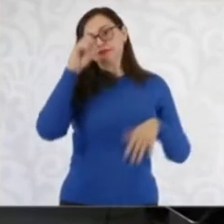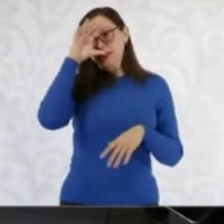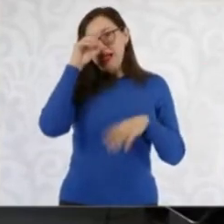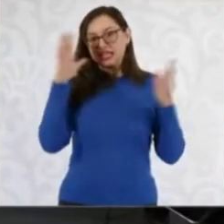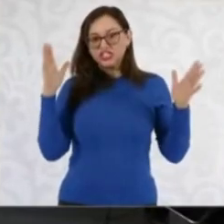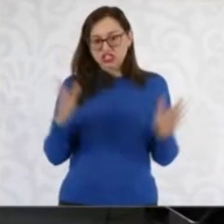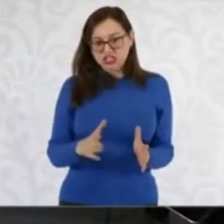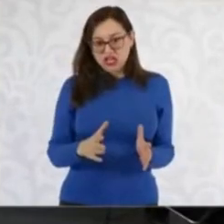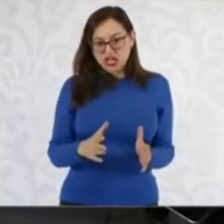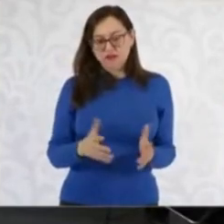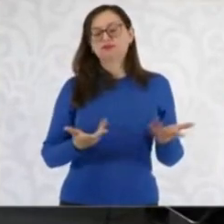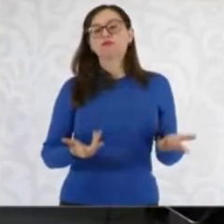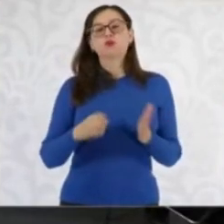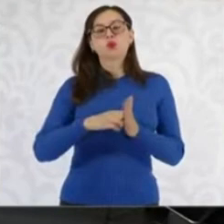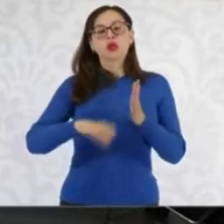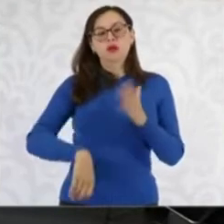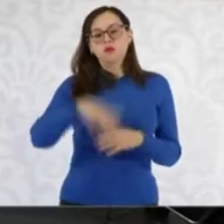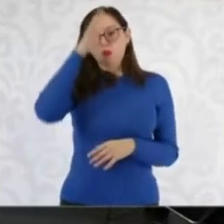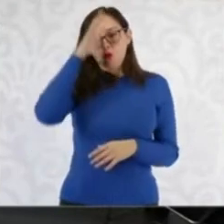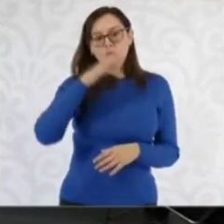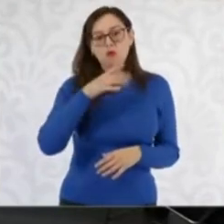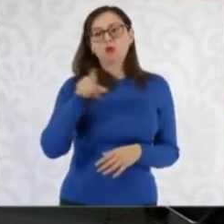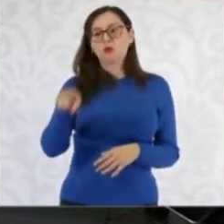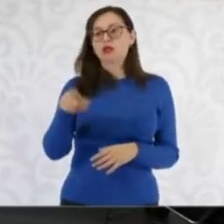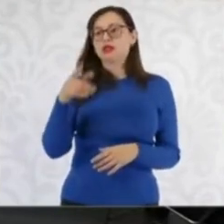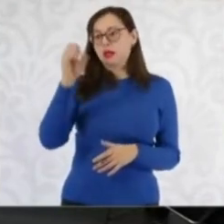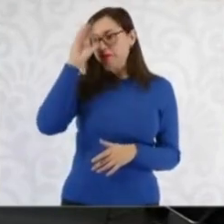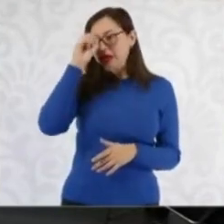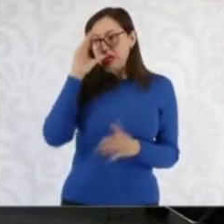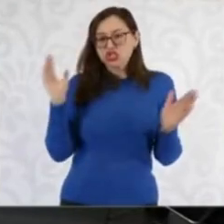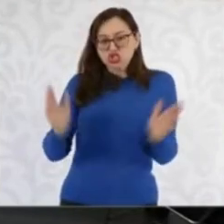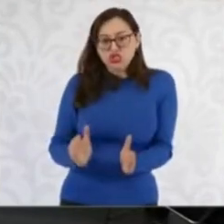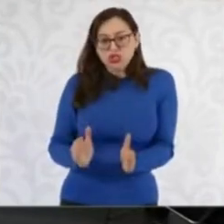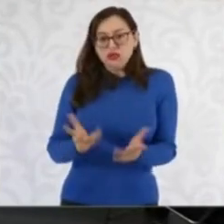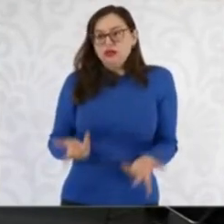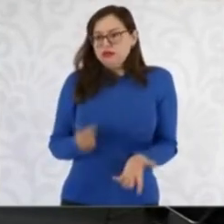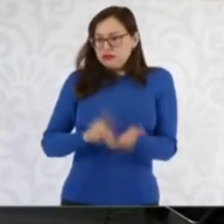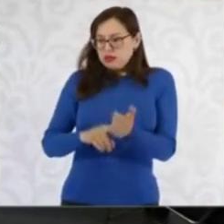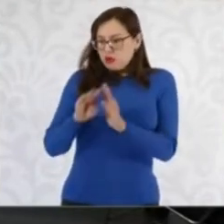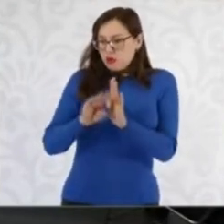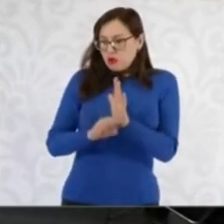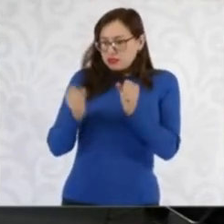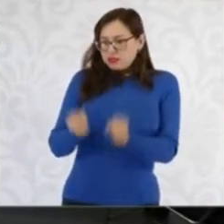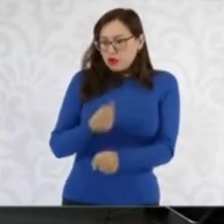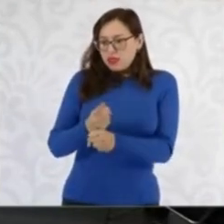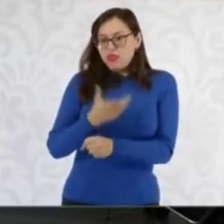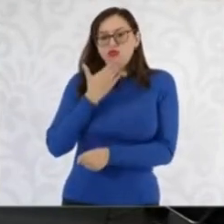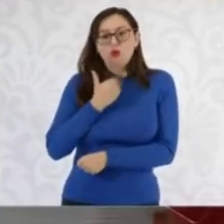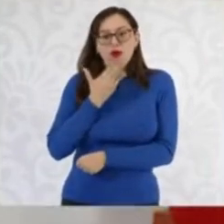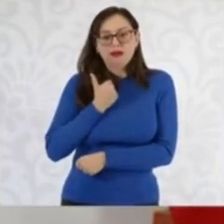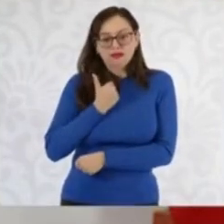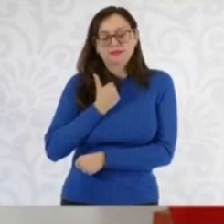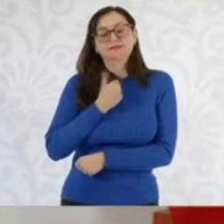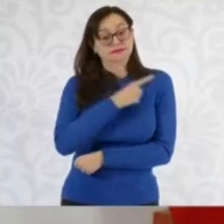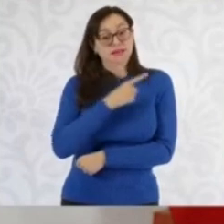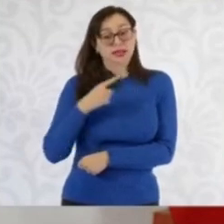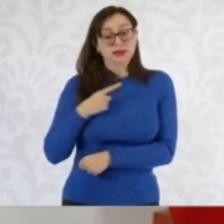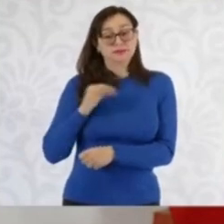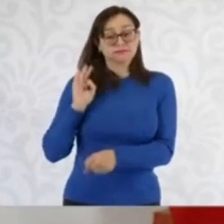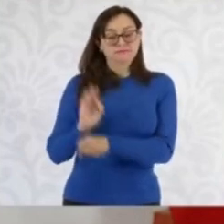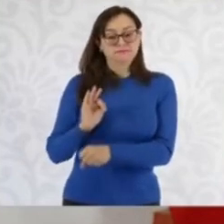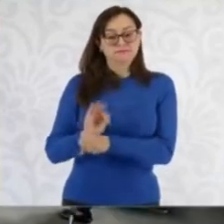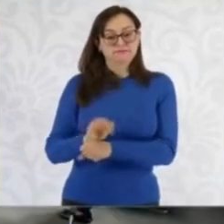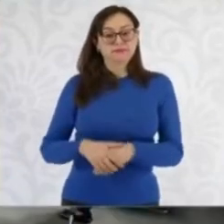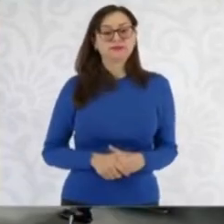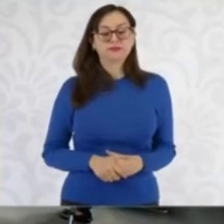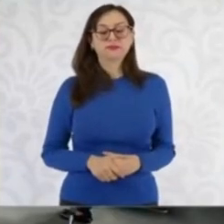particularmente en Coahuila, mineras del carbón, que son pequeñas minas, en donde tiene que garantizarse la seguridad de los mineros. Gracias. Y